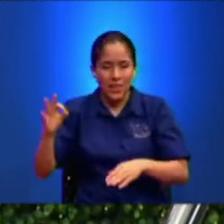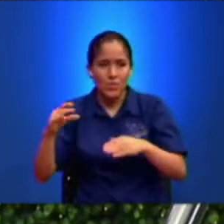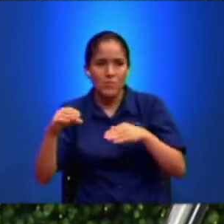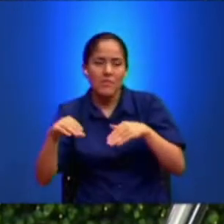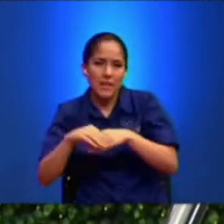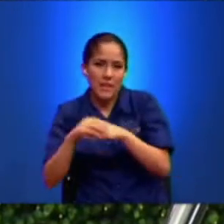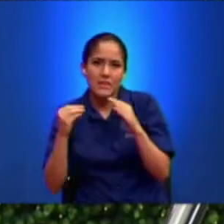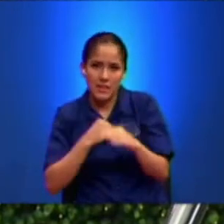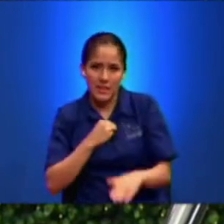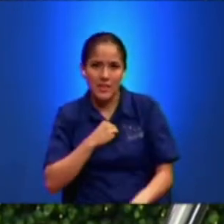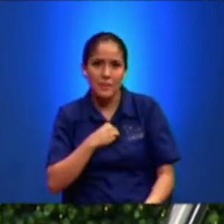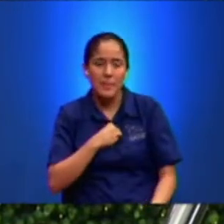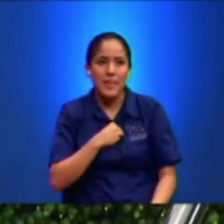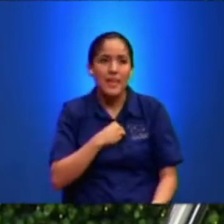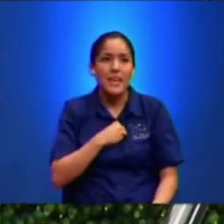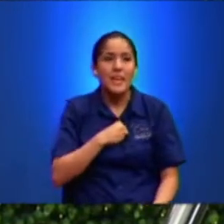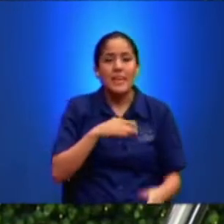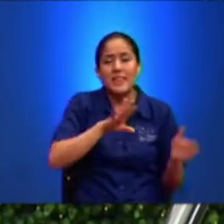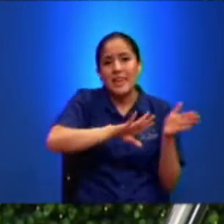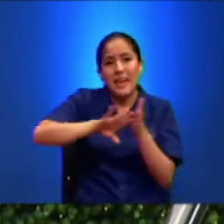Madre Y Se Unirá A Su Mujer Y Llegarán A Hacer